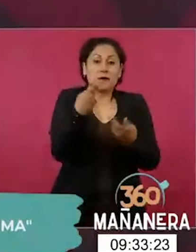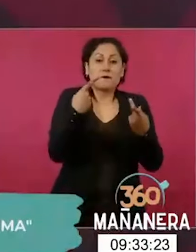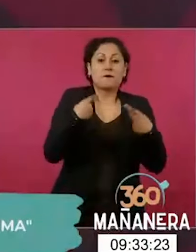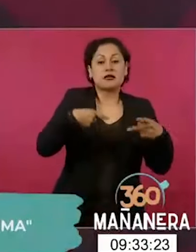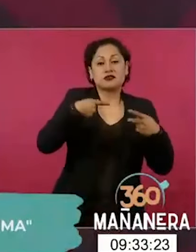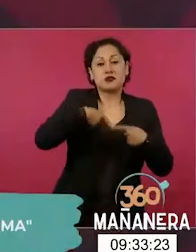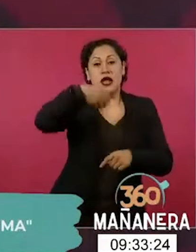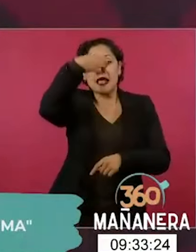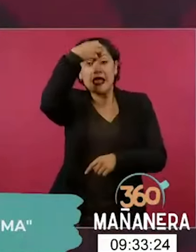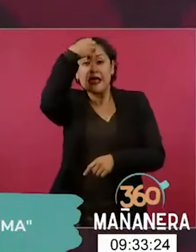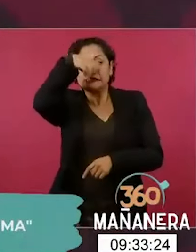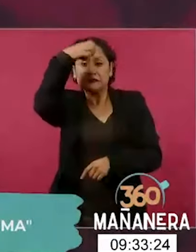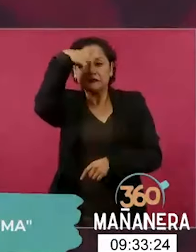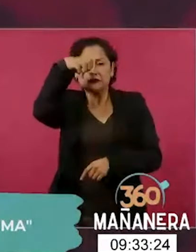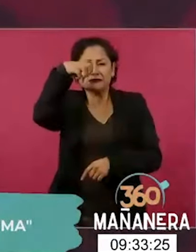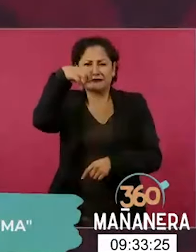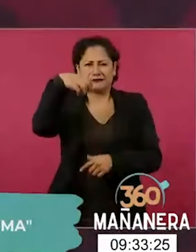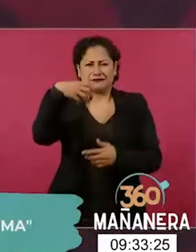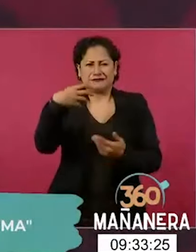del